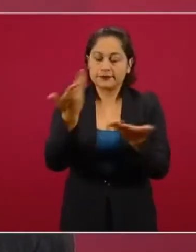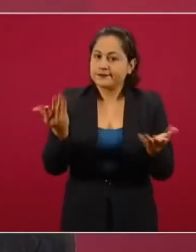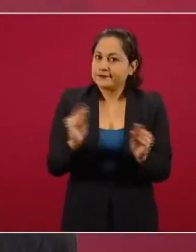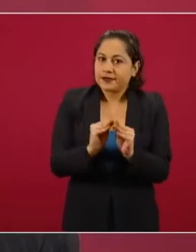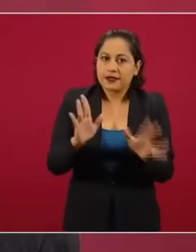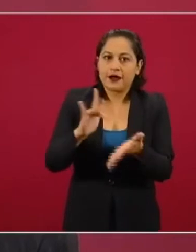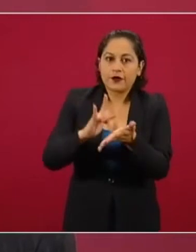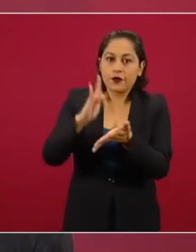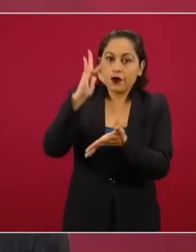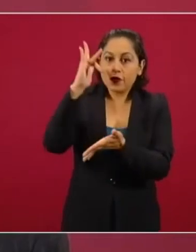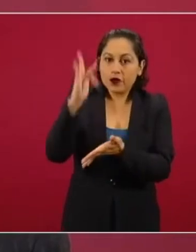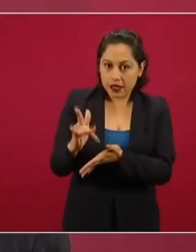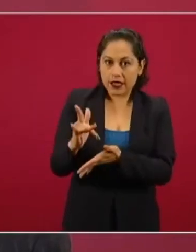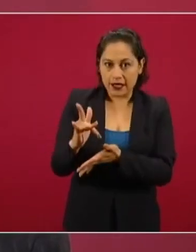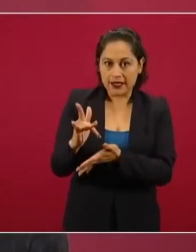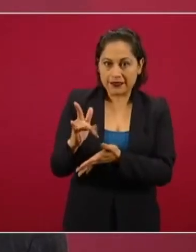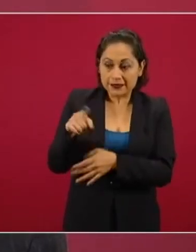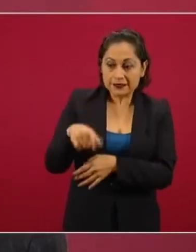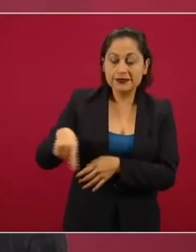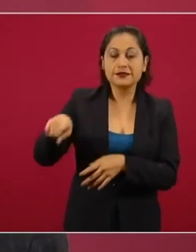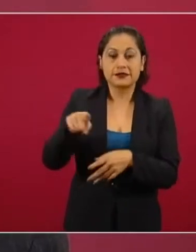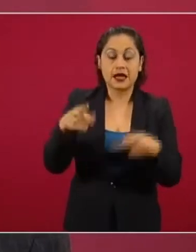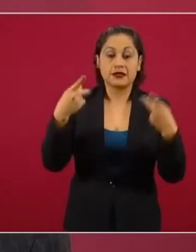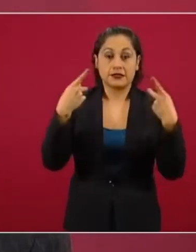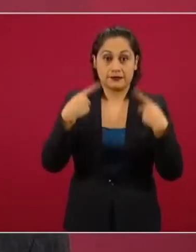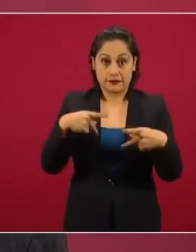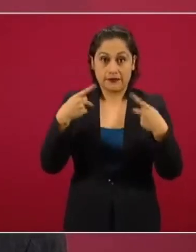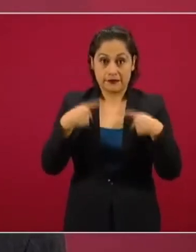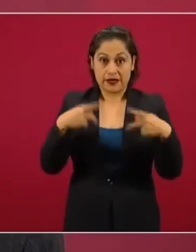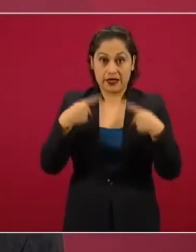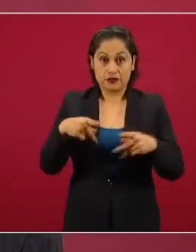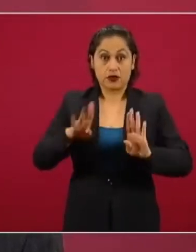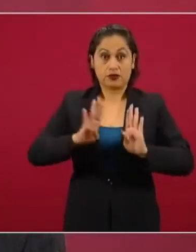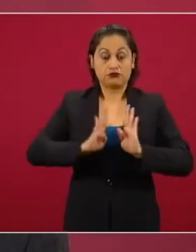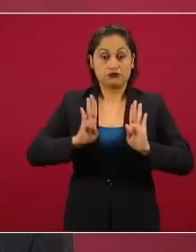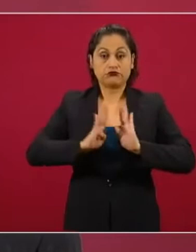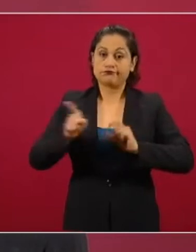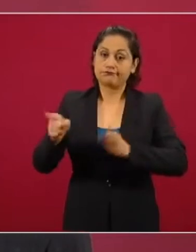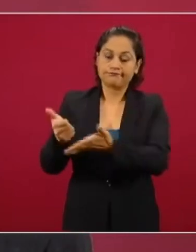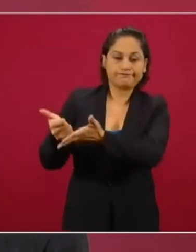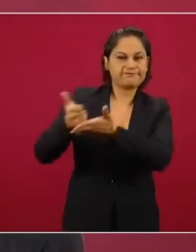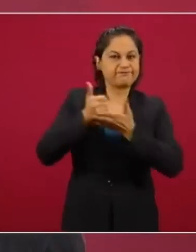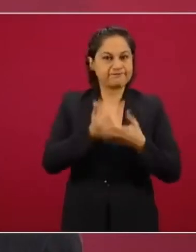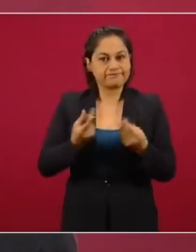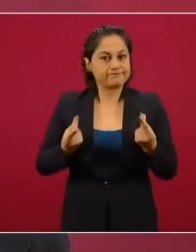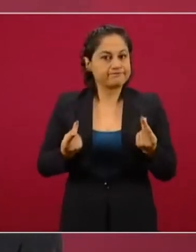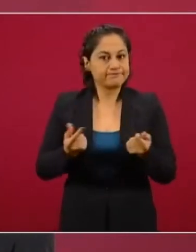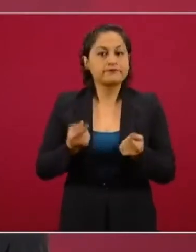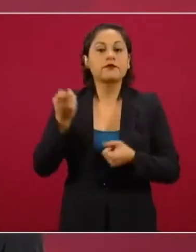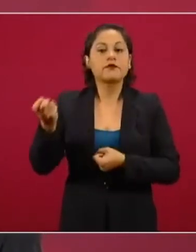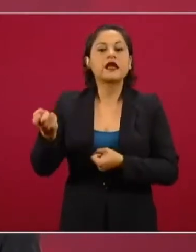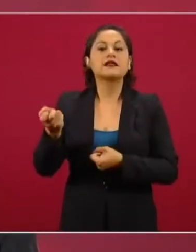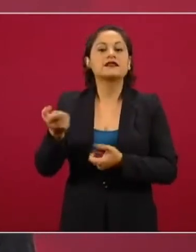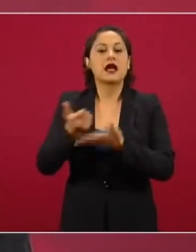siempre a la eficaz y eficiente respuesta del Ejército. Gracias al Ejército pudimos trasladar